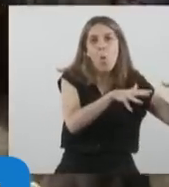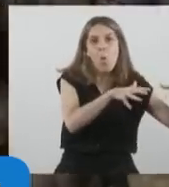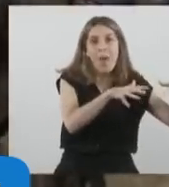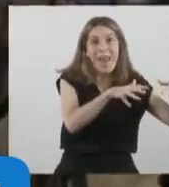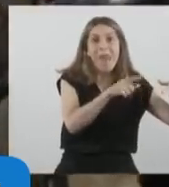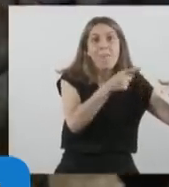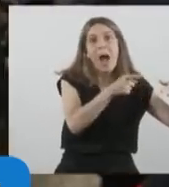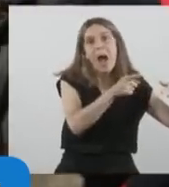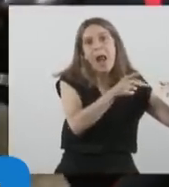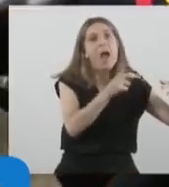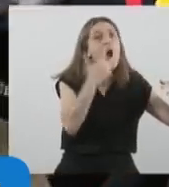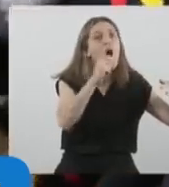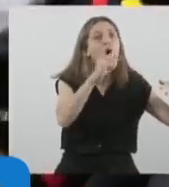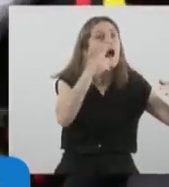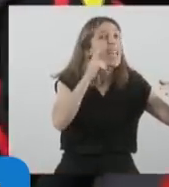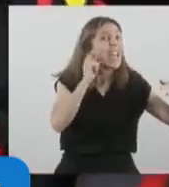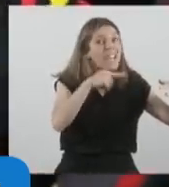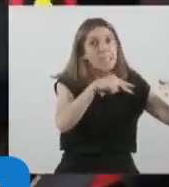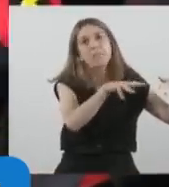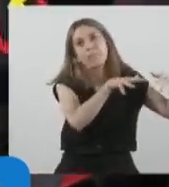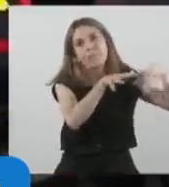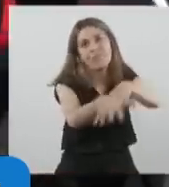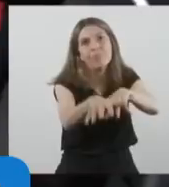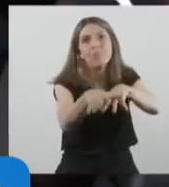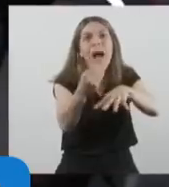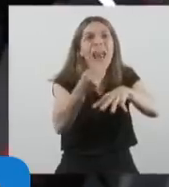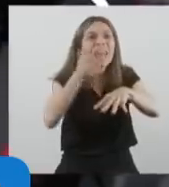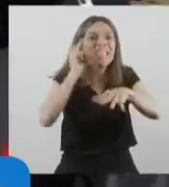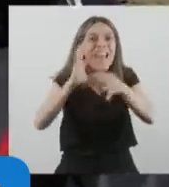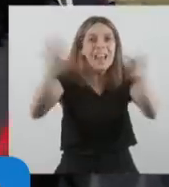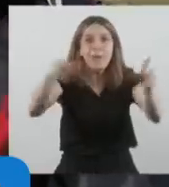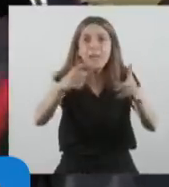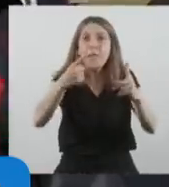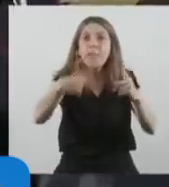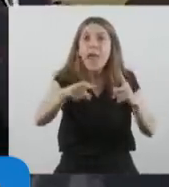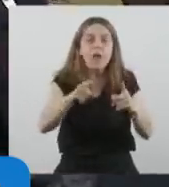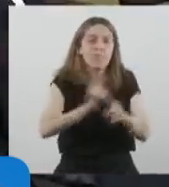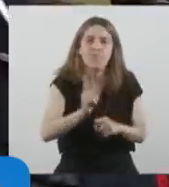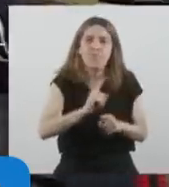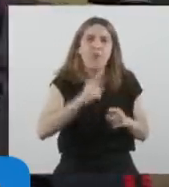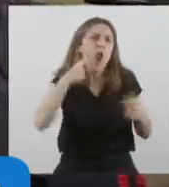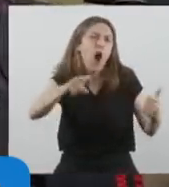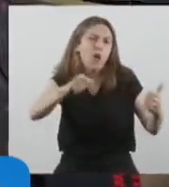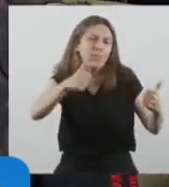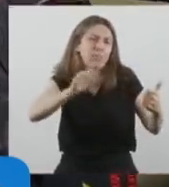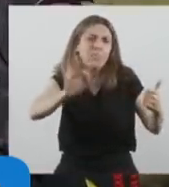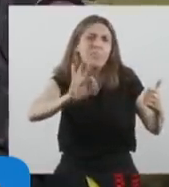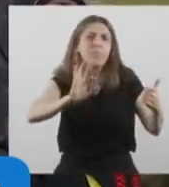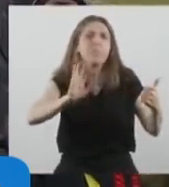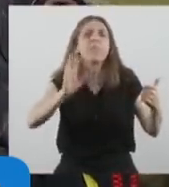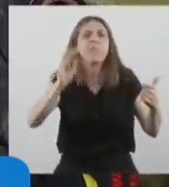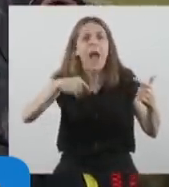caso se dio cuenta que hacía falta demasiado y fue hacia el norte en bolivia peleaba